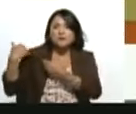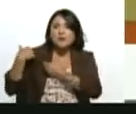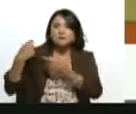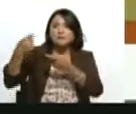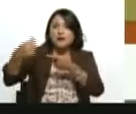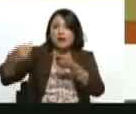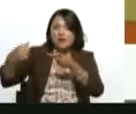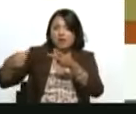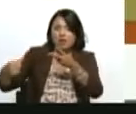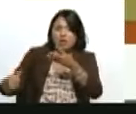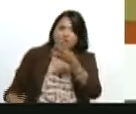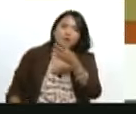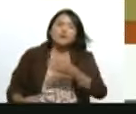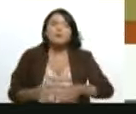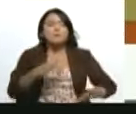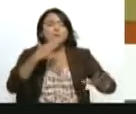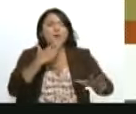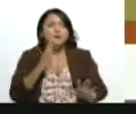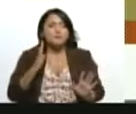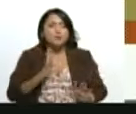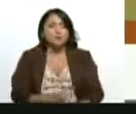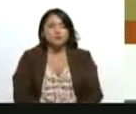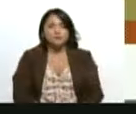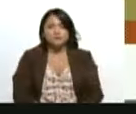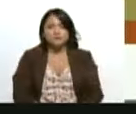misión. Voy a poner un ejemplo